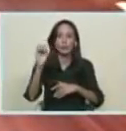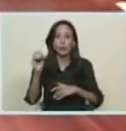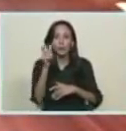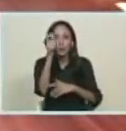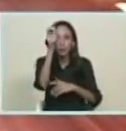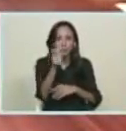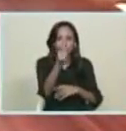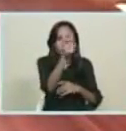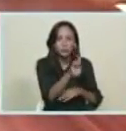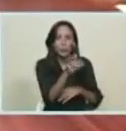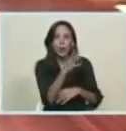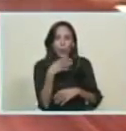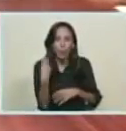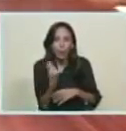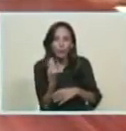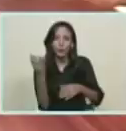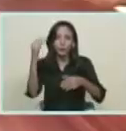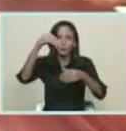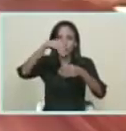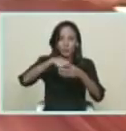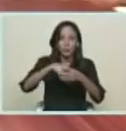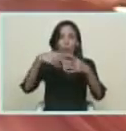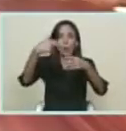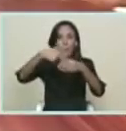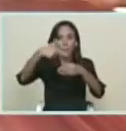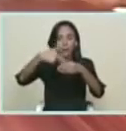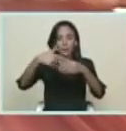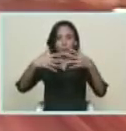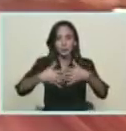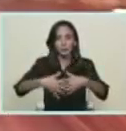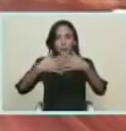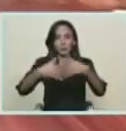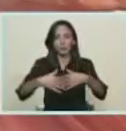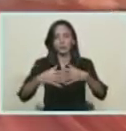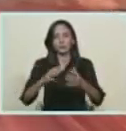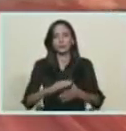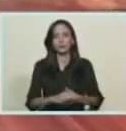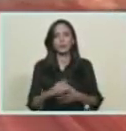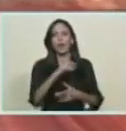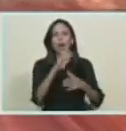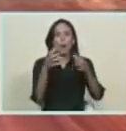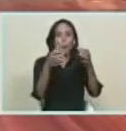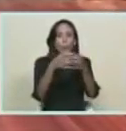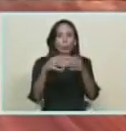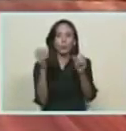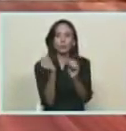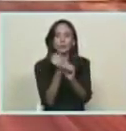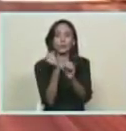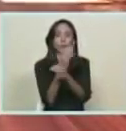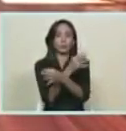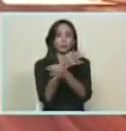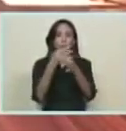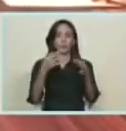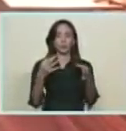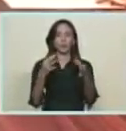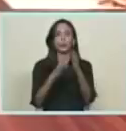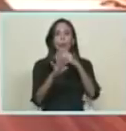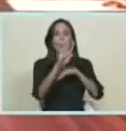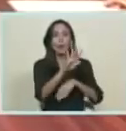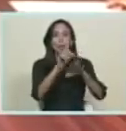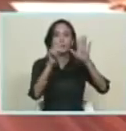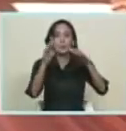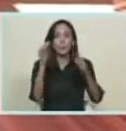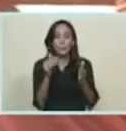industria de PDVSA y sus entes adscritos. Somos un equipo de trabajo de los